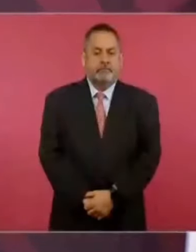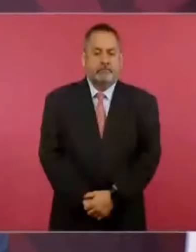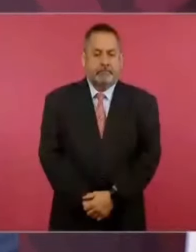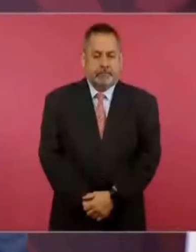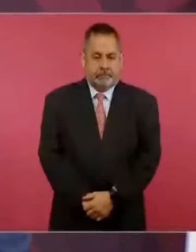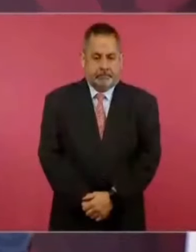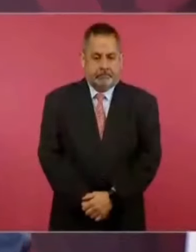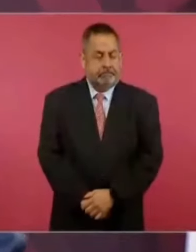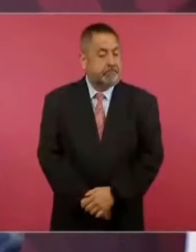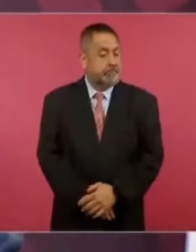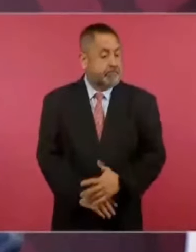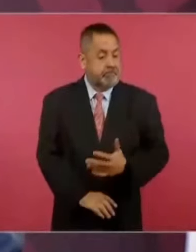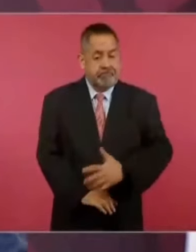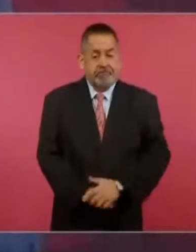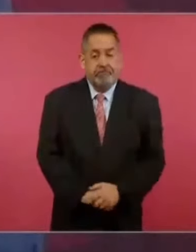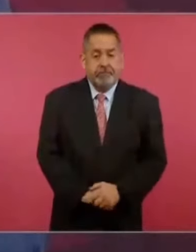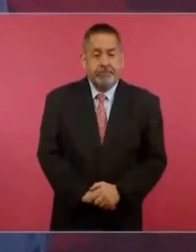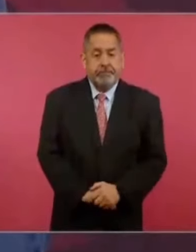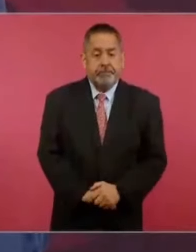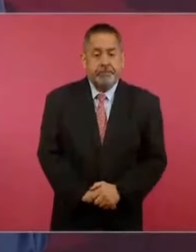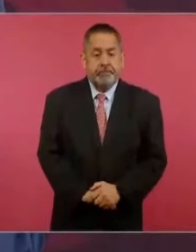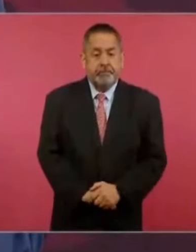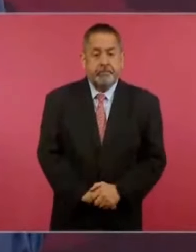pues hay que tener